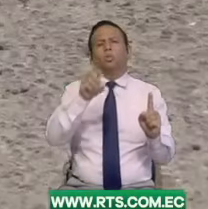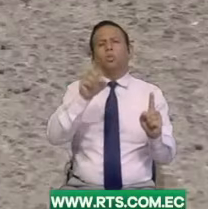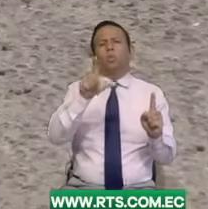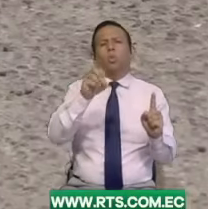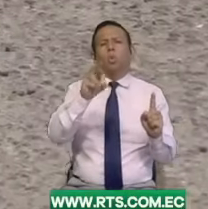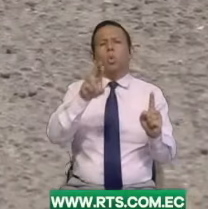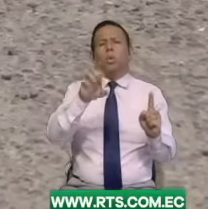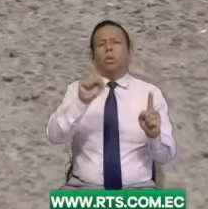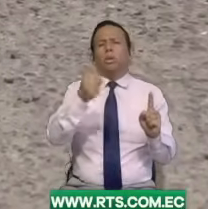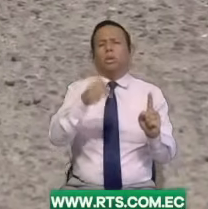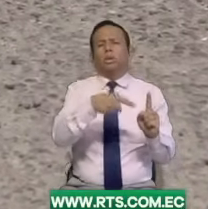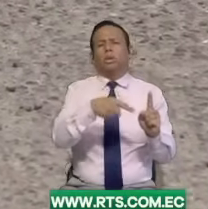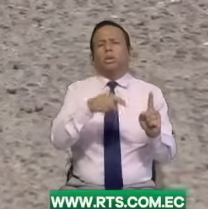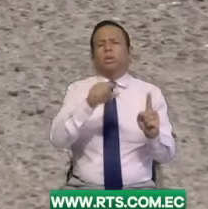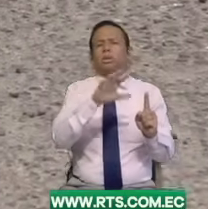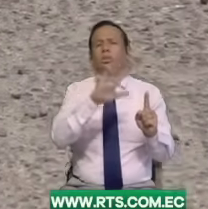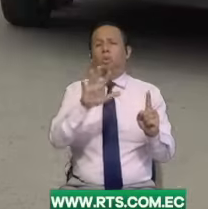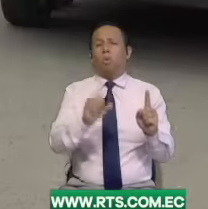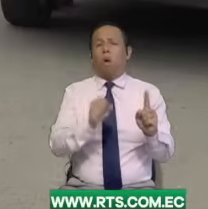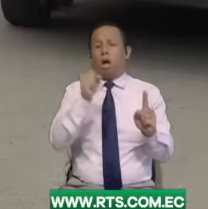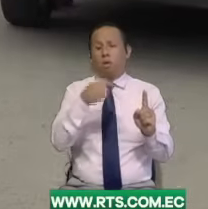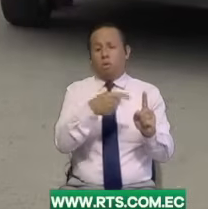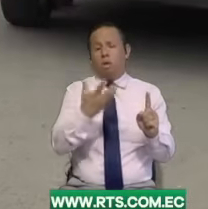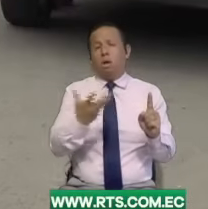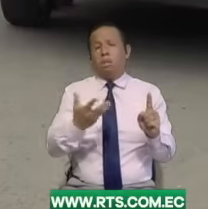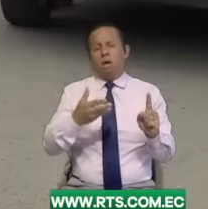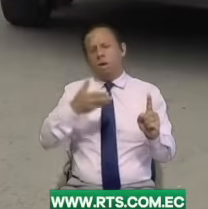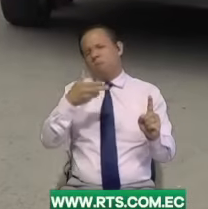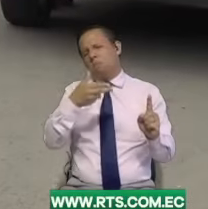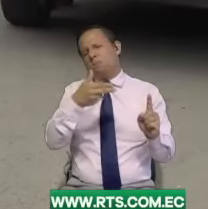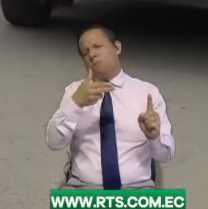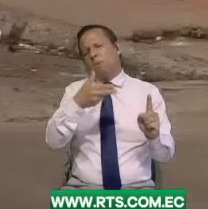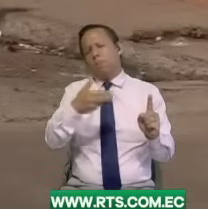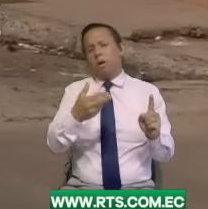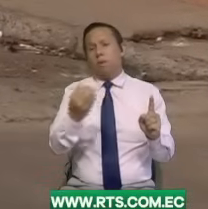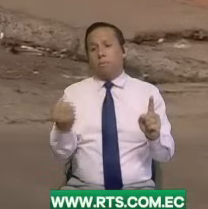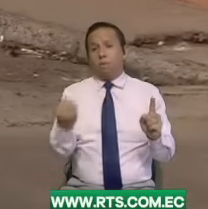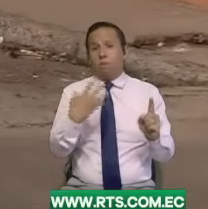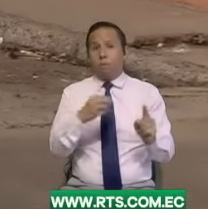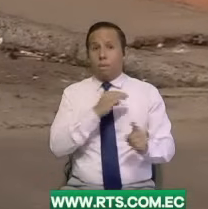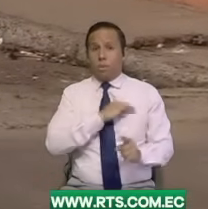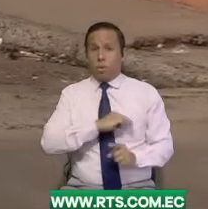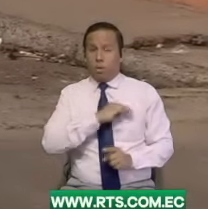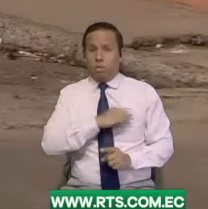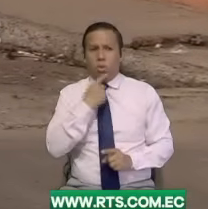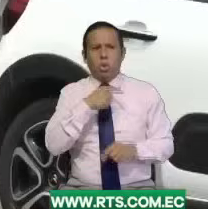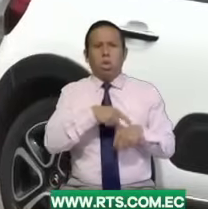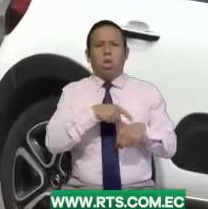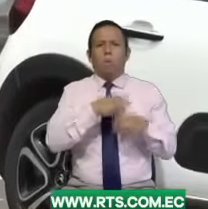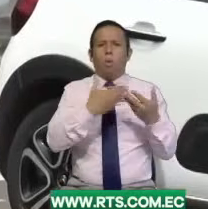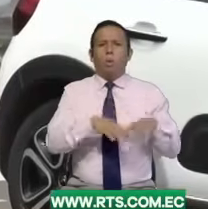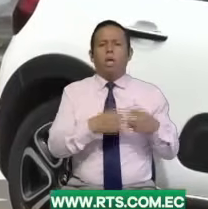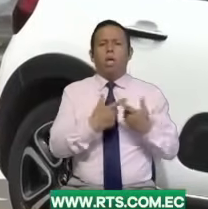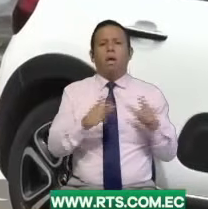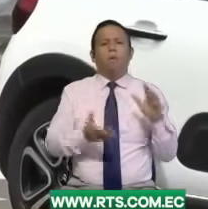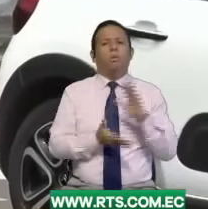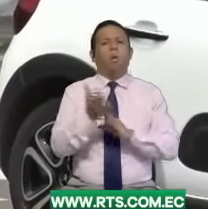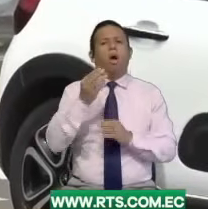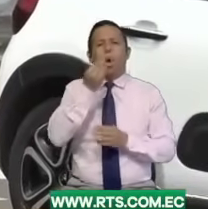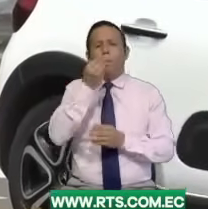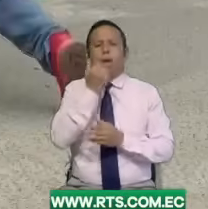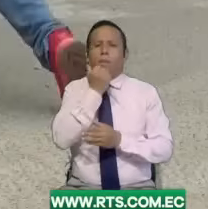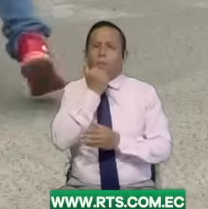55 años de edad, recibió varios disparos. Según se informó desde el municipio, estaba en su hora de almuerzo llegando a su casa cuando fue